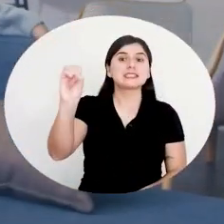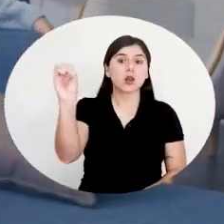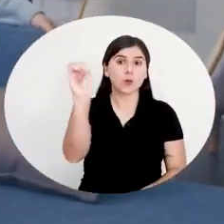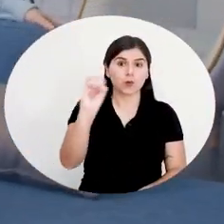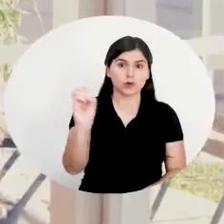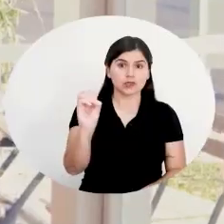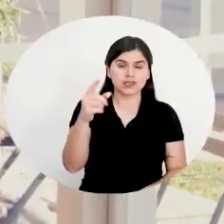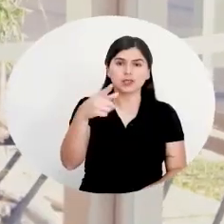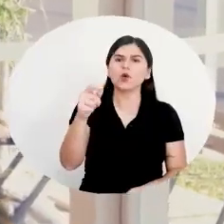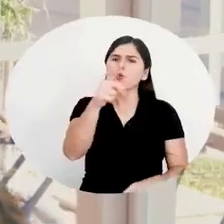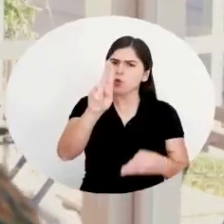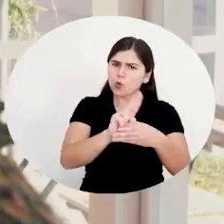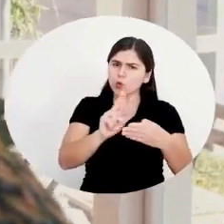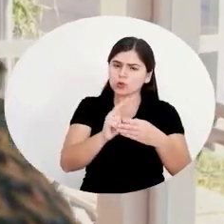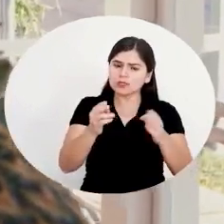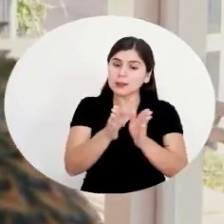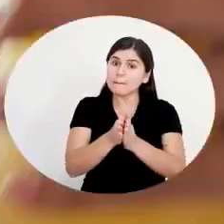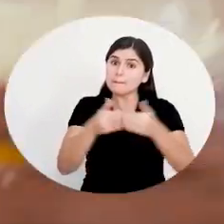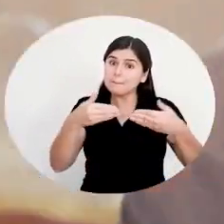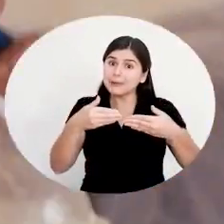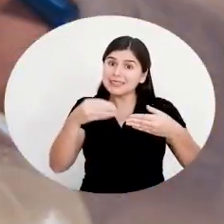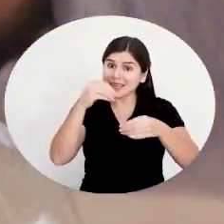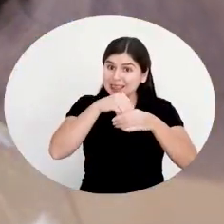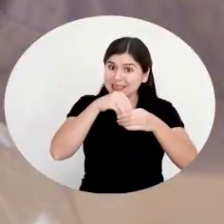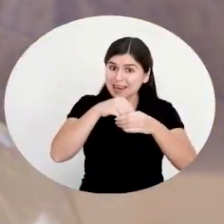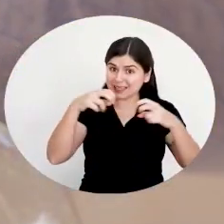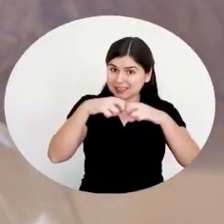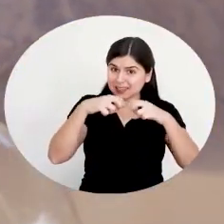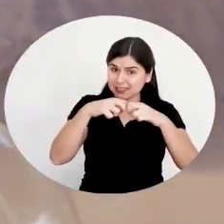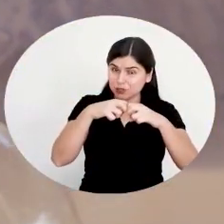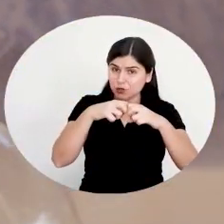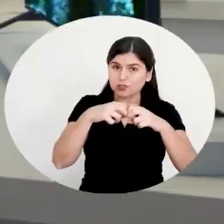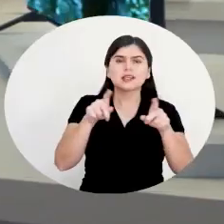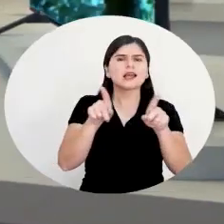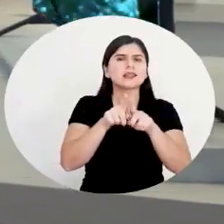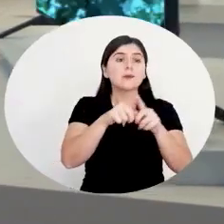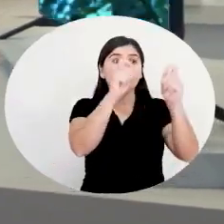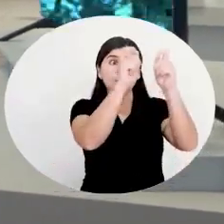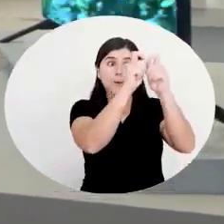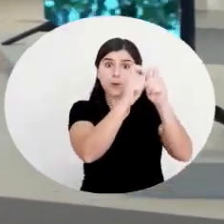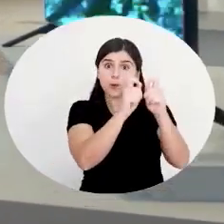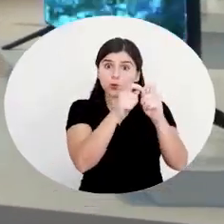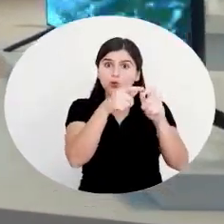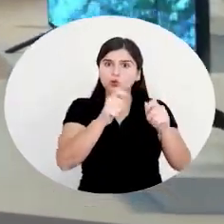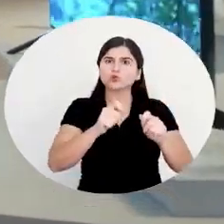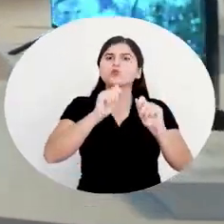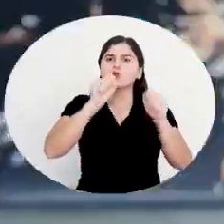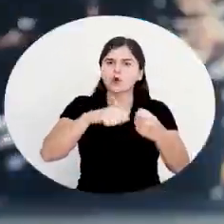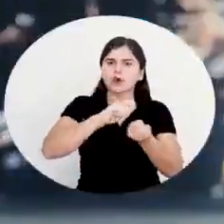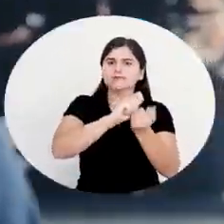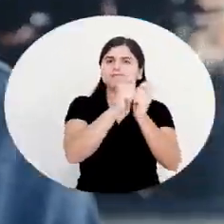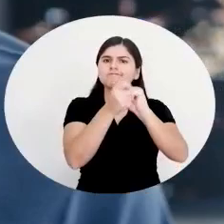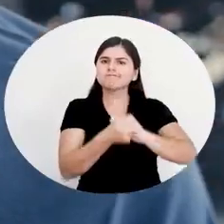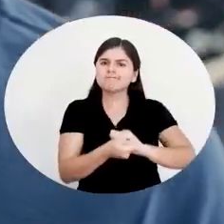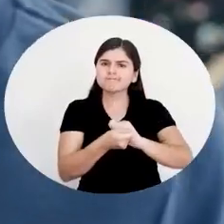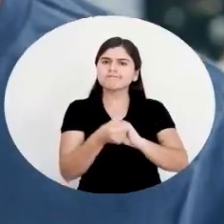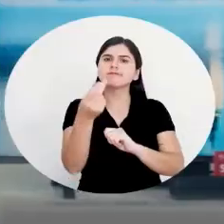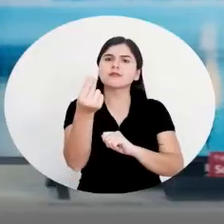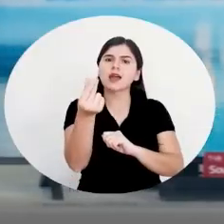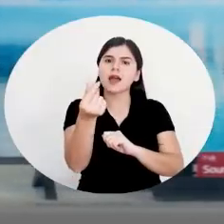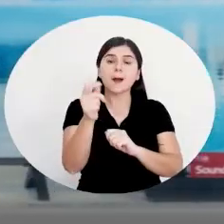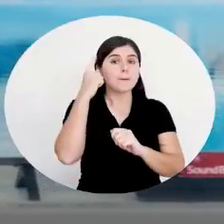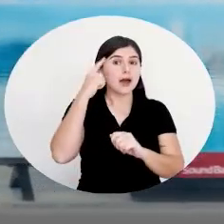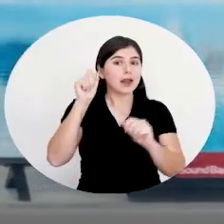0%. Utilice nuestras billeteras electrónicas. Además, los puntos BCR le dan más y